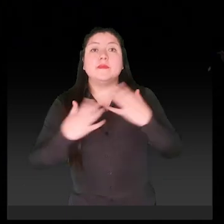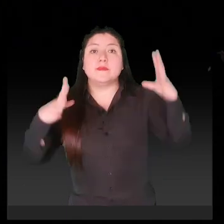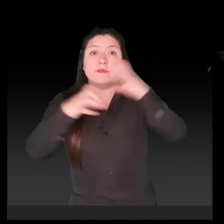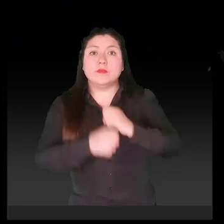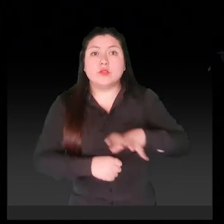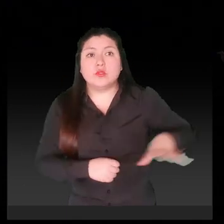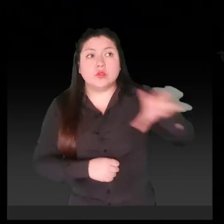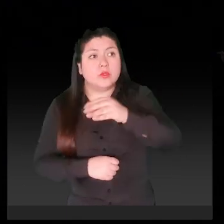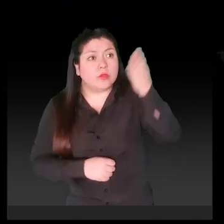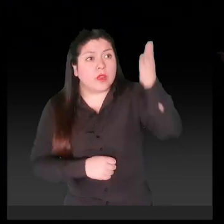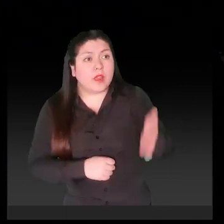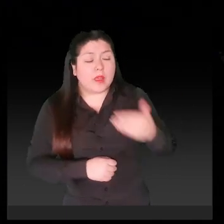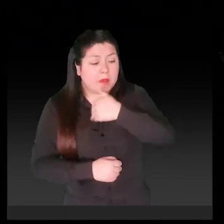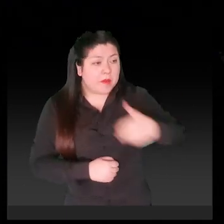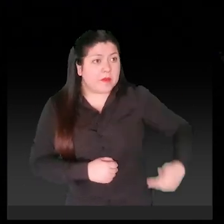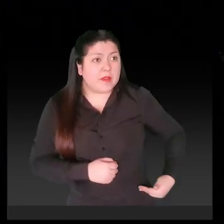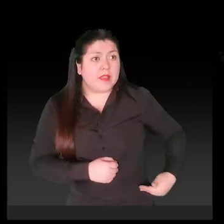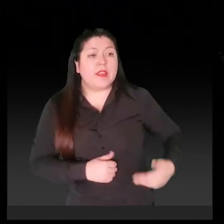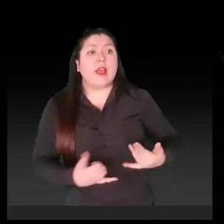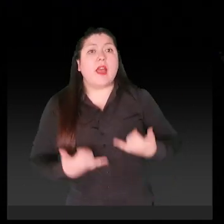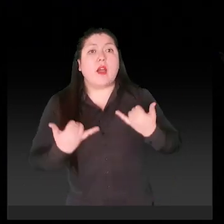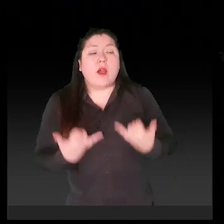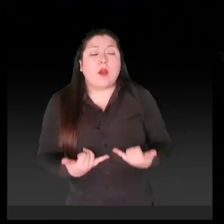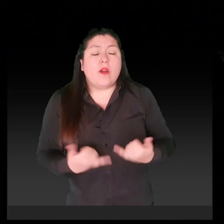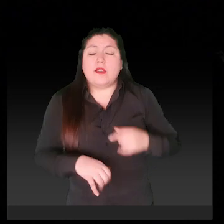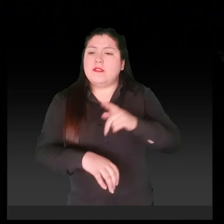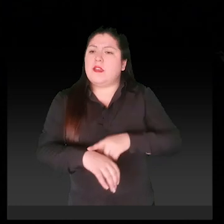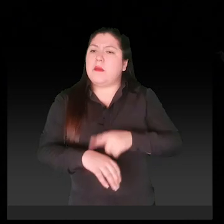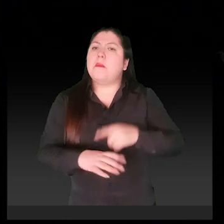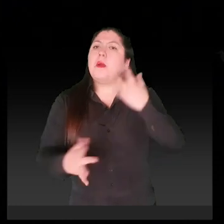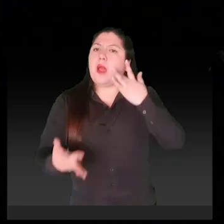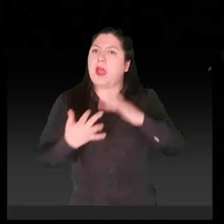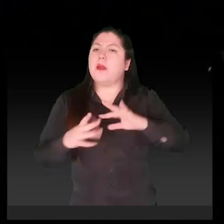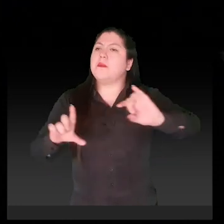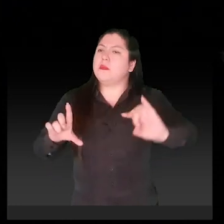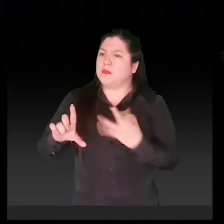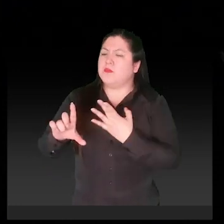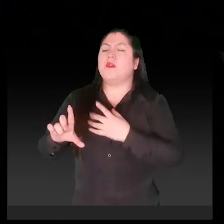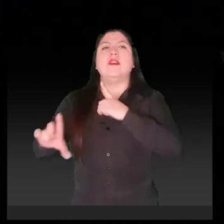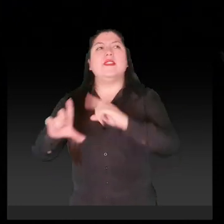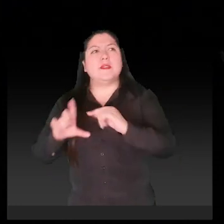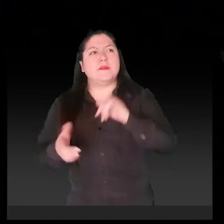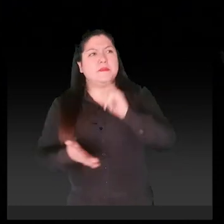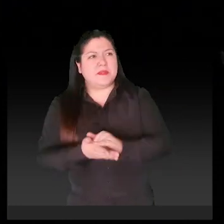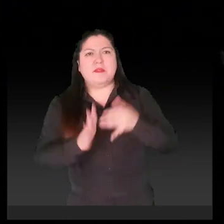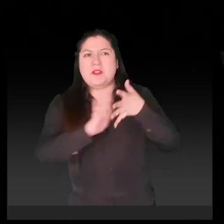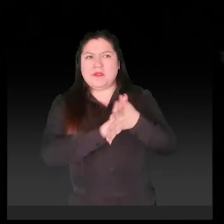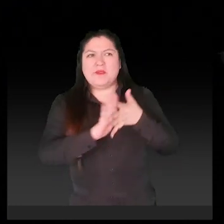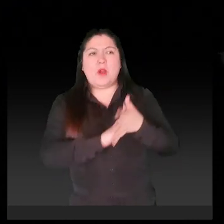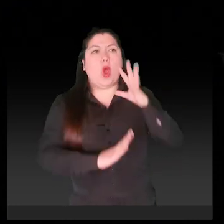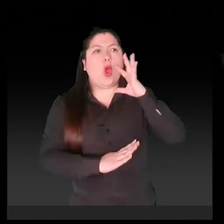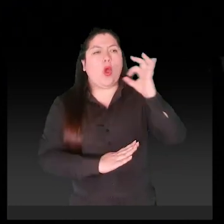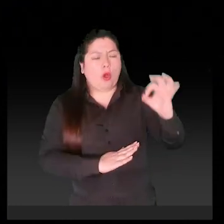Bueno, muy buenas noches para todos, señor presidente. Estamos en la era digital, como ya lo dijo nuestro